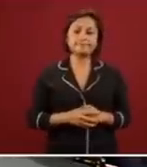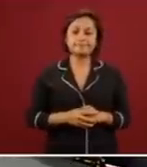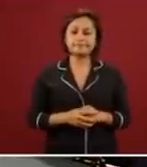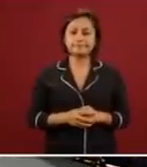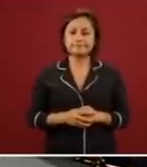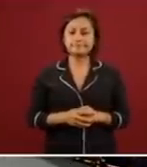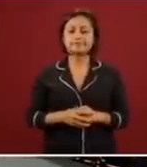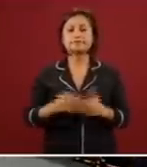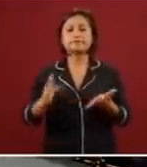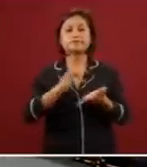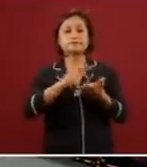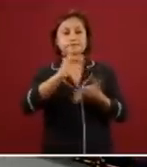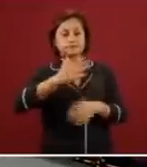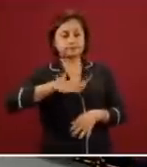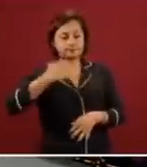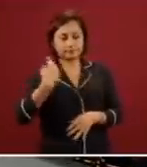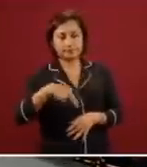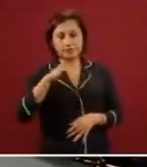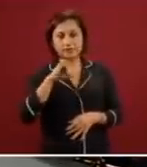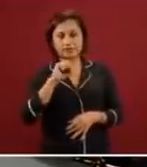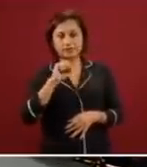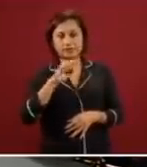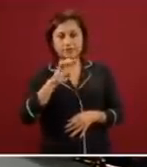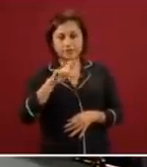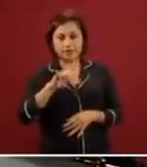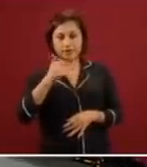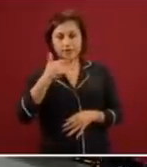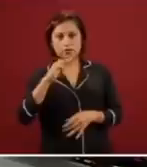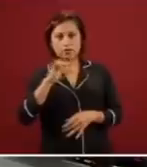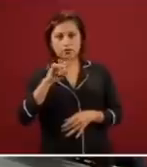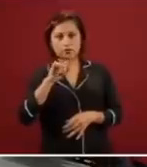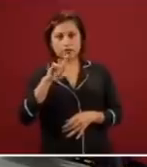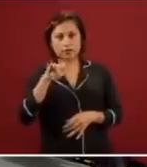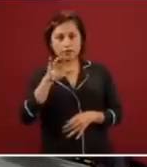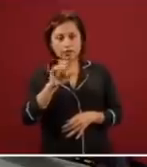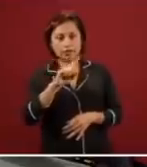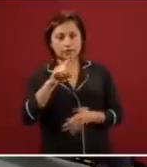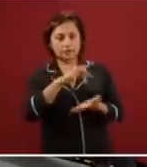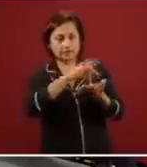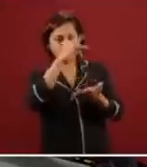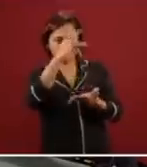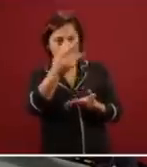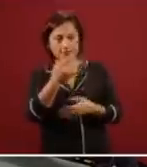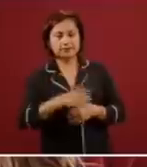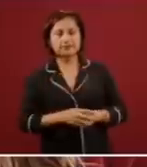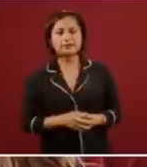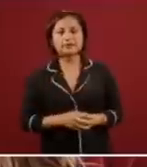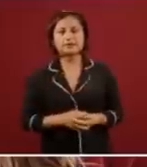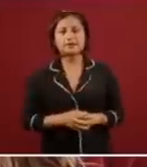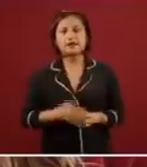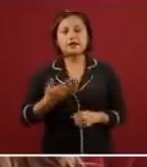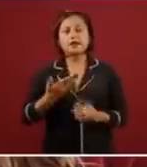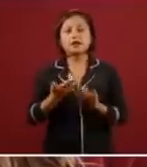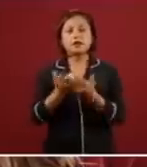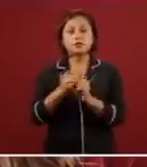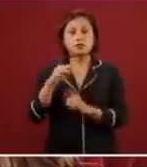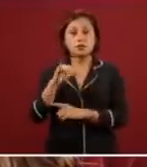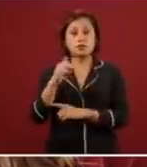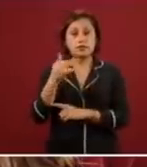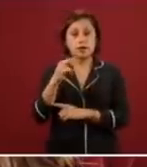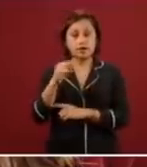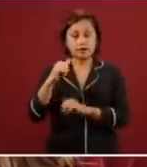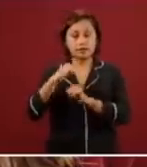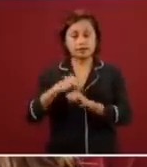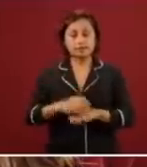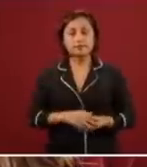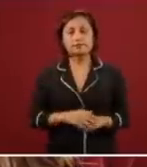Gracias, buenos días, Isabel González. Ahorita te contesto. Gracias, buenos días, Isabel González, de Grupo Imagen. A propósito justamente